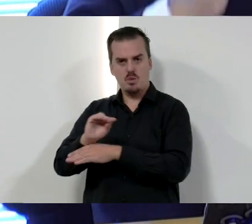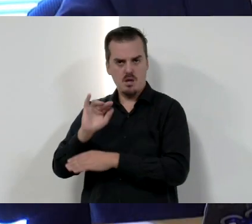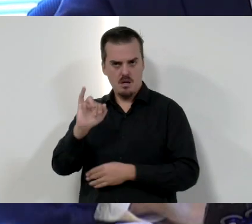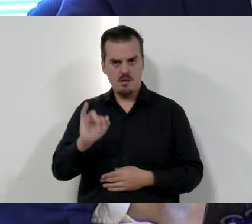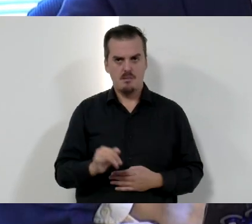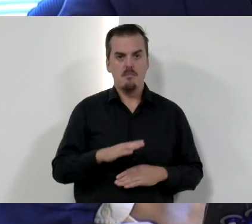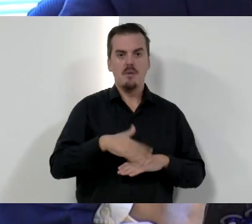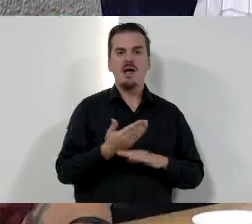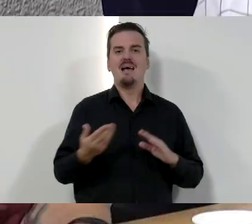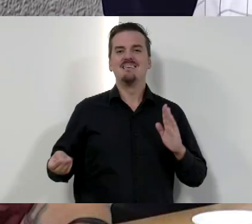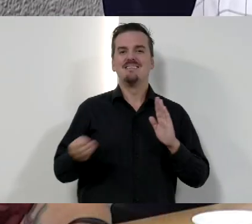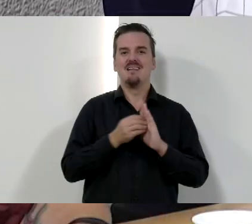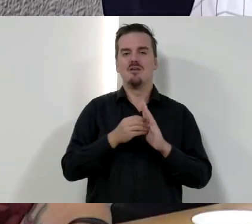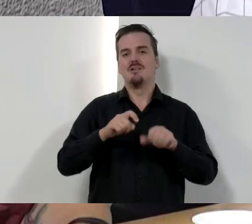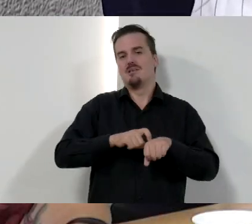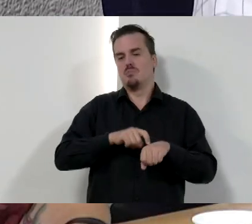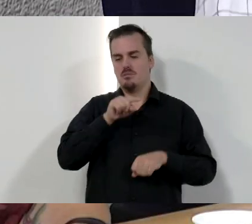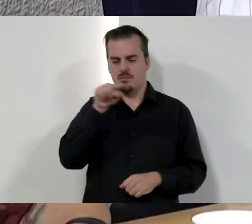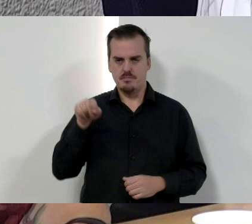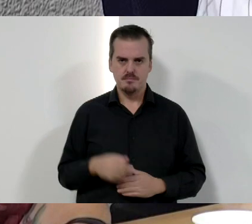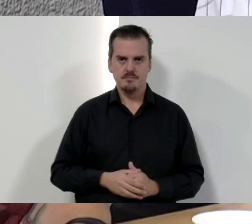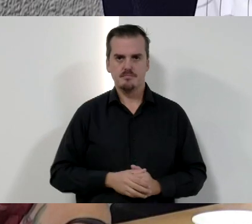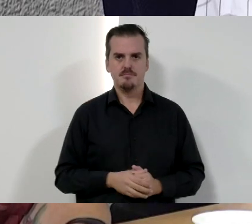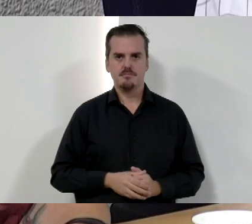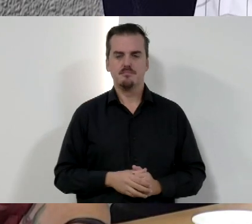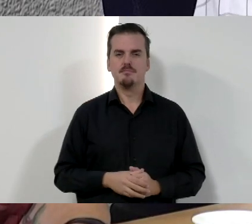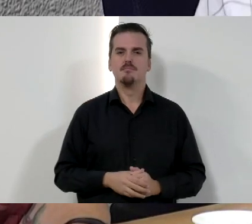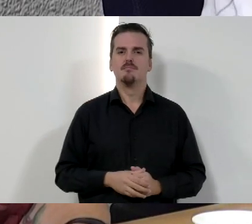a la instalación de este tipo.